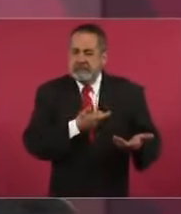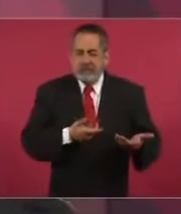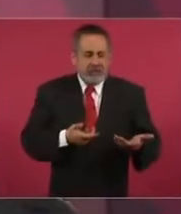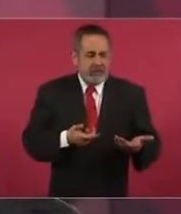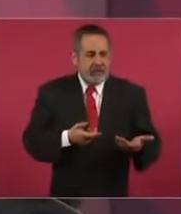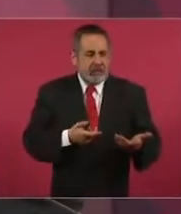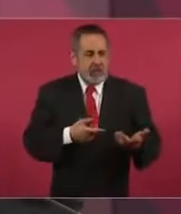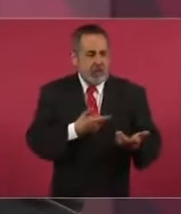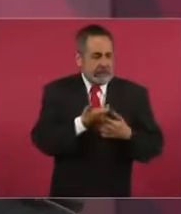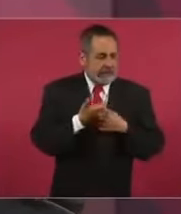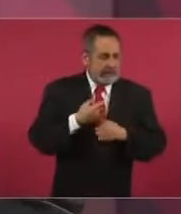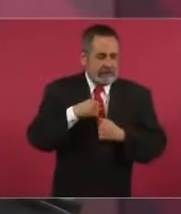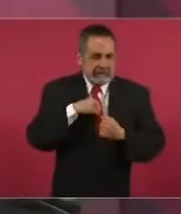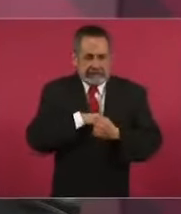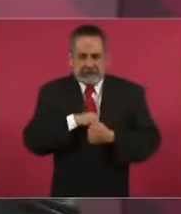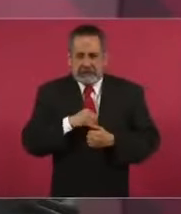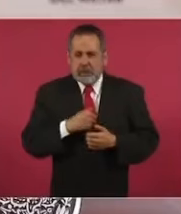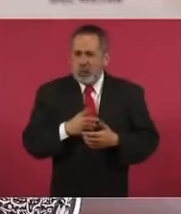extorsiones,